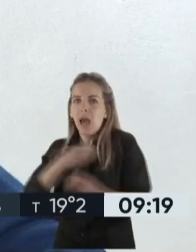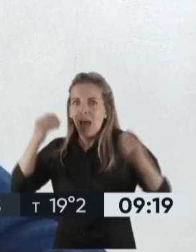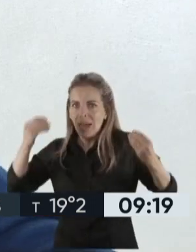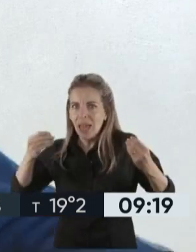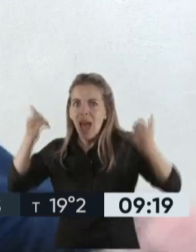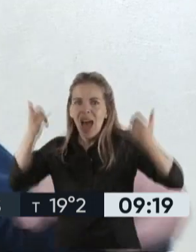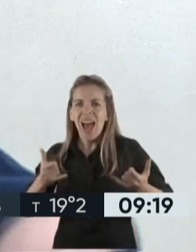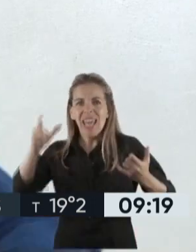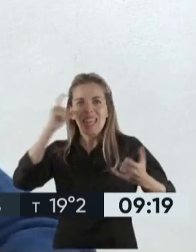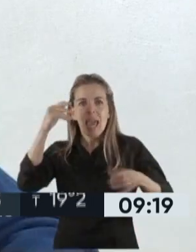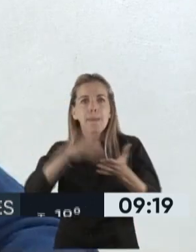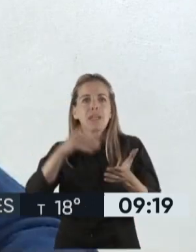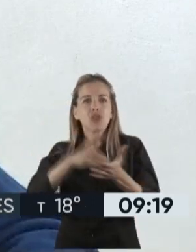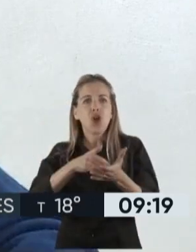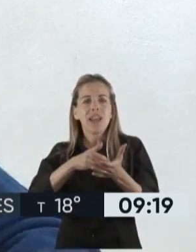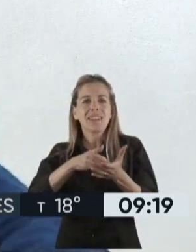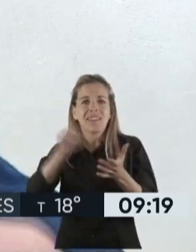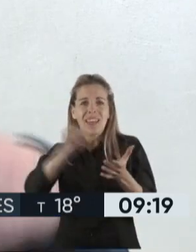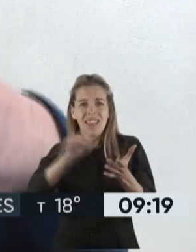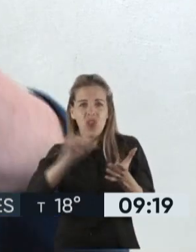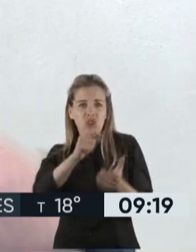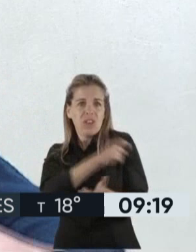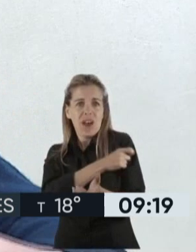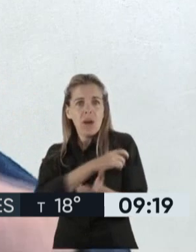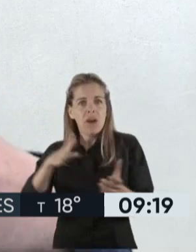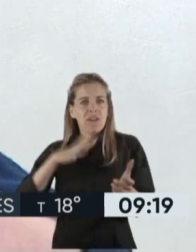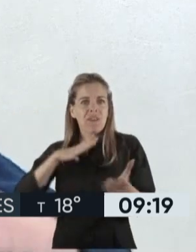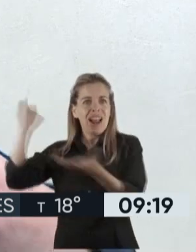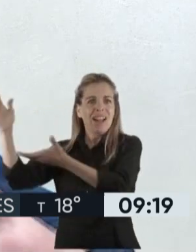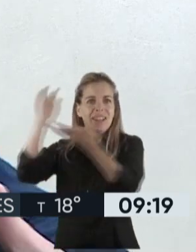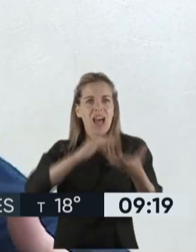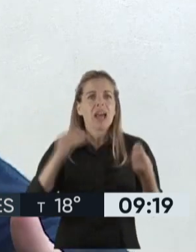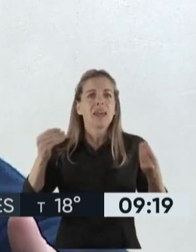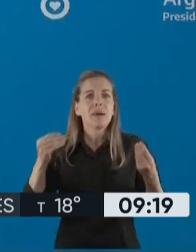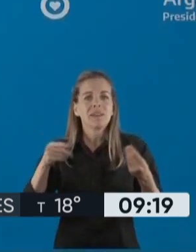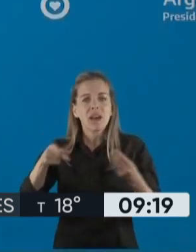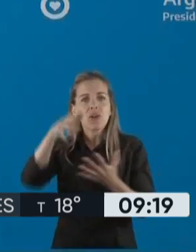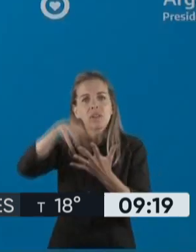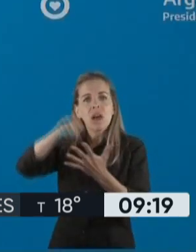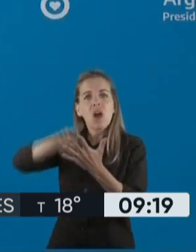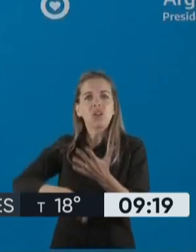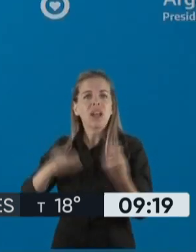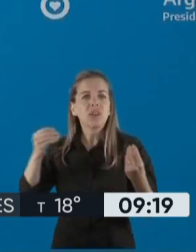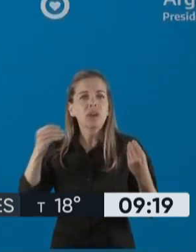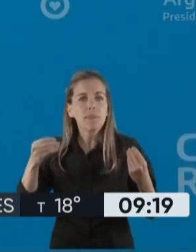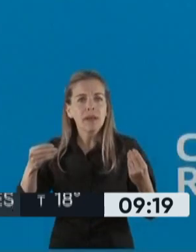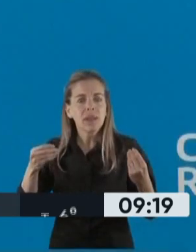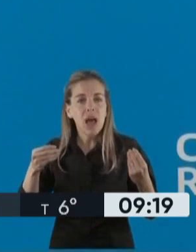de dosis de vacunas que todavía no llegaron a la Argentina. En particular, ¿la Argentina qué va a hacer con su relación con Rusia? ¿La